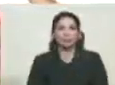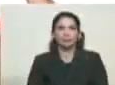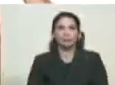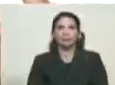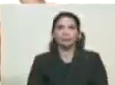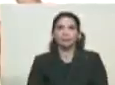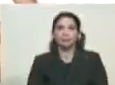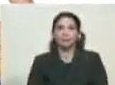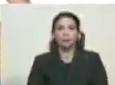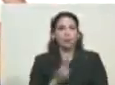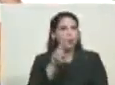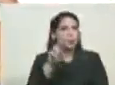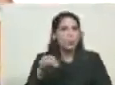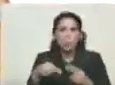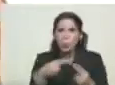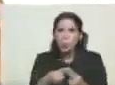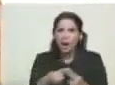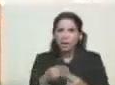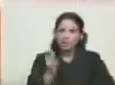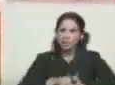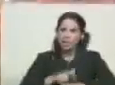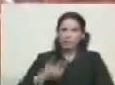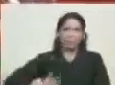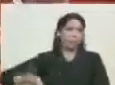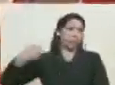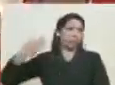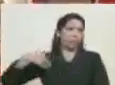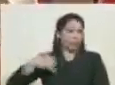del compañero presidente.